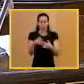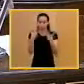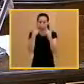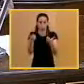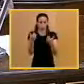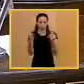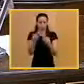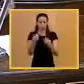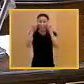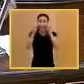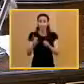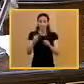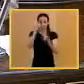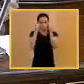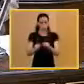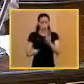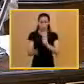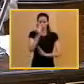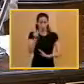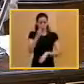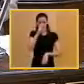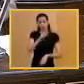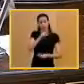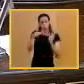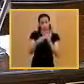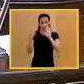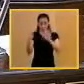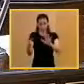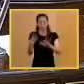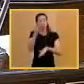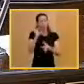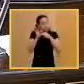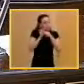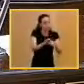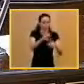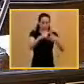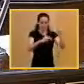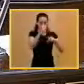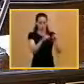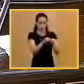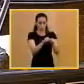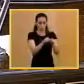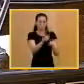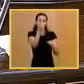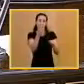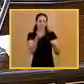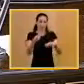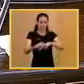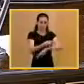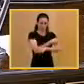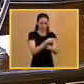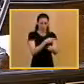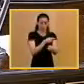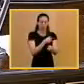mejora presupuestaria para el año 2007, especialmente para infraestructuras, concretamente las ferroviarias.